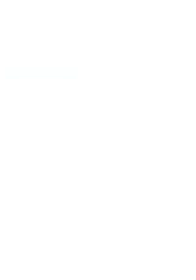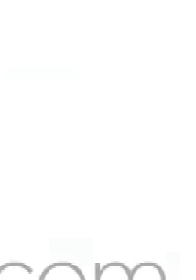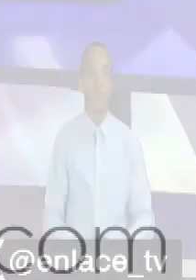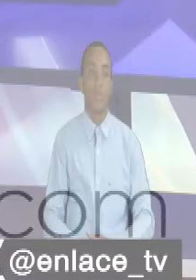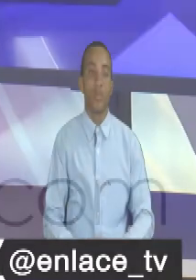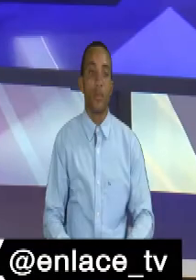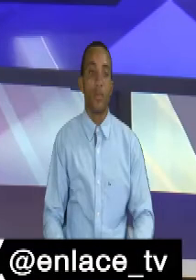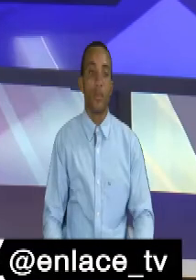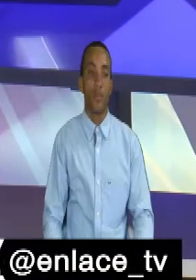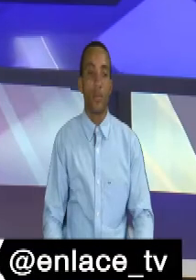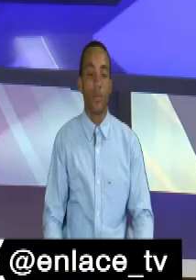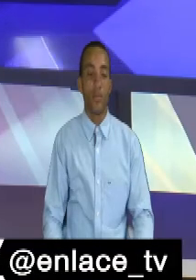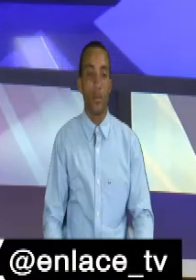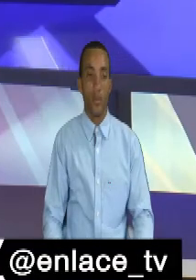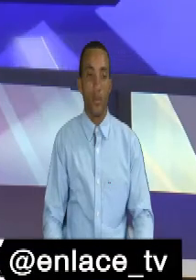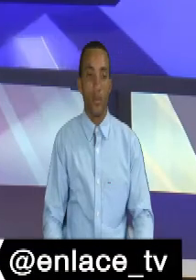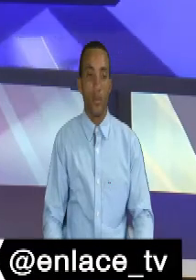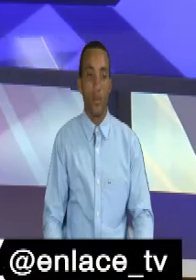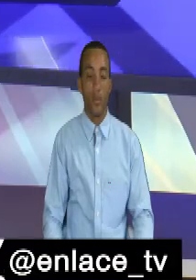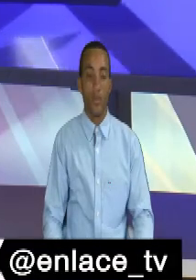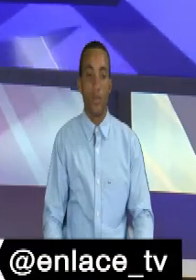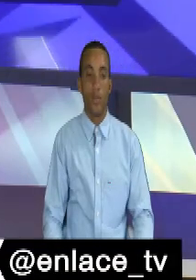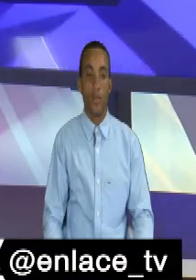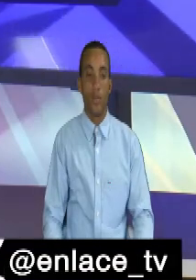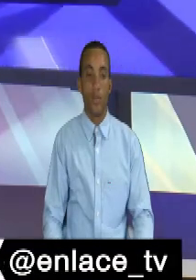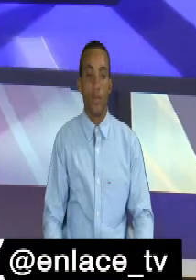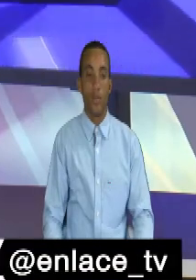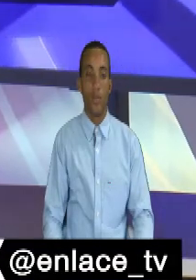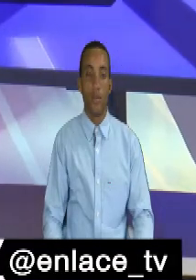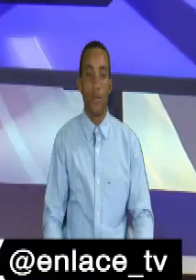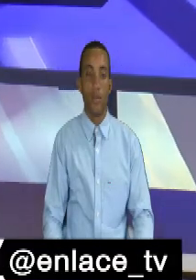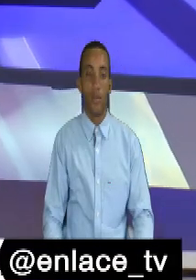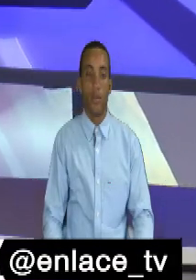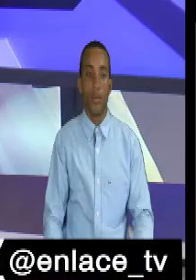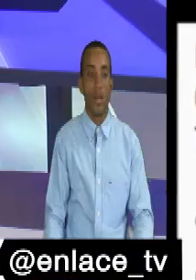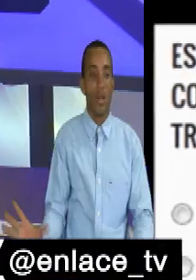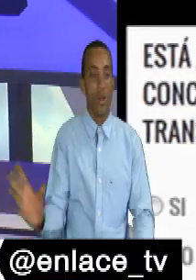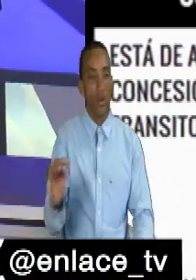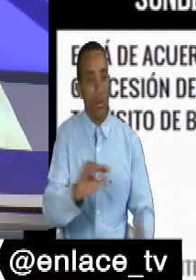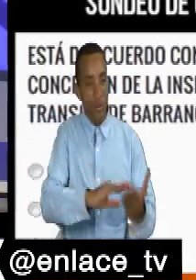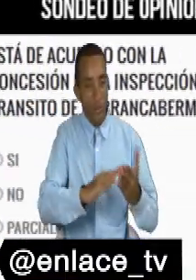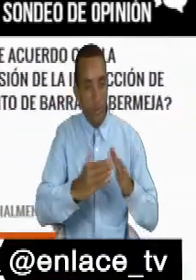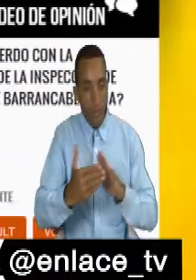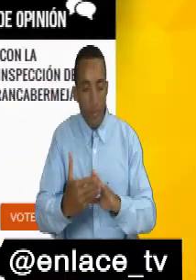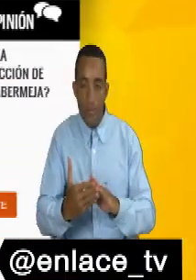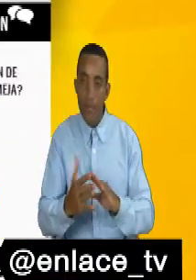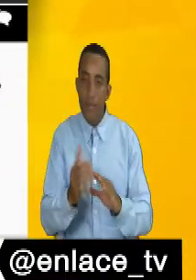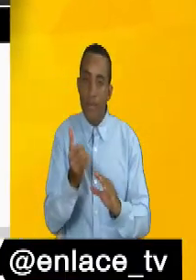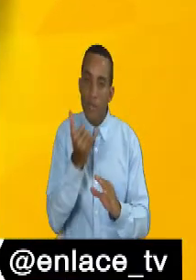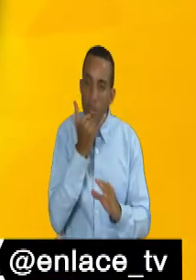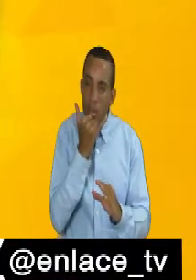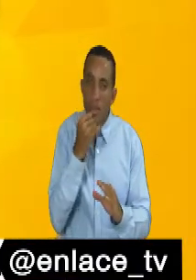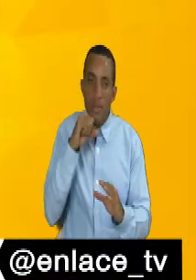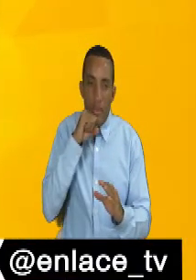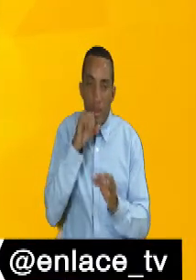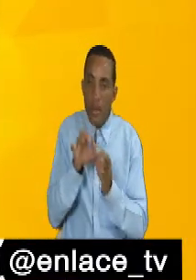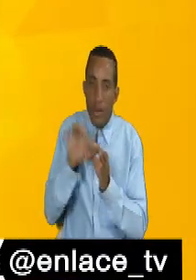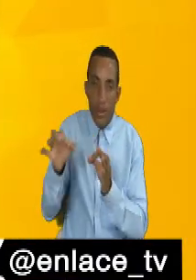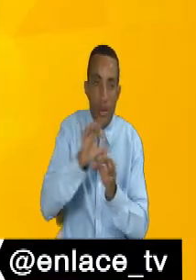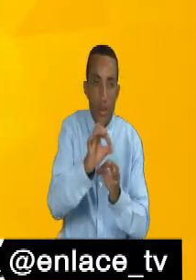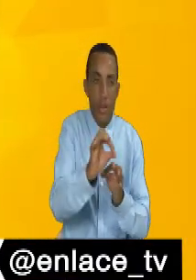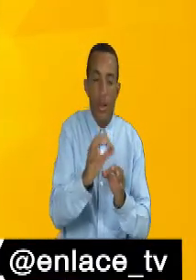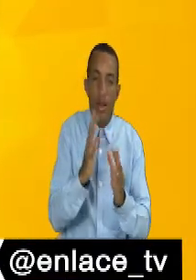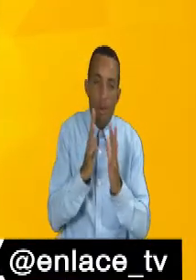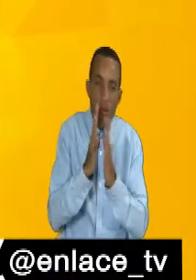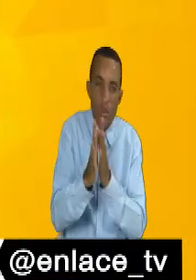601-0547. Y seguimos llevando a nuestra comunidad el acontecer de la ciudad y de la región. Estas y otras informaciones de Enlace